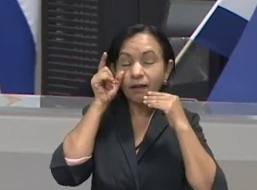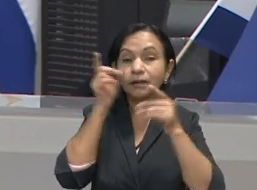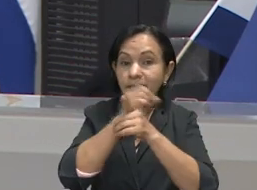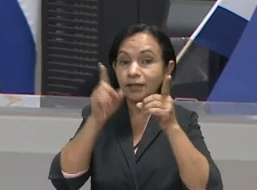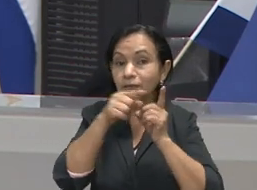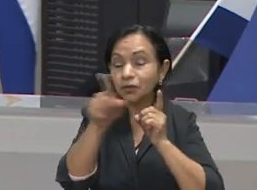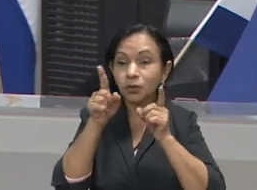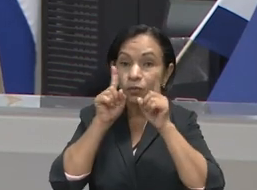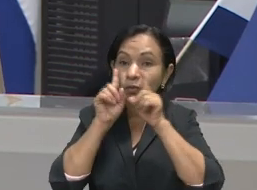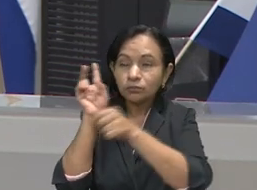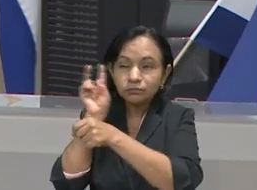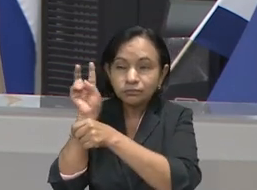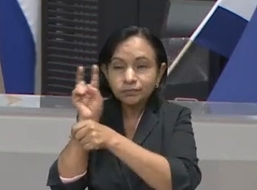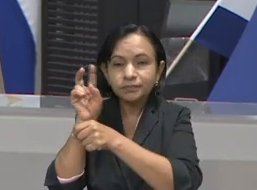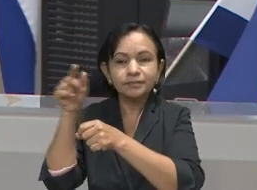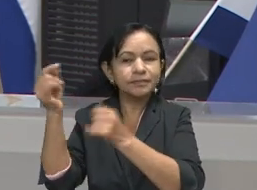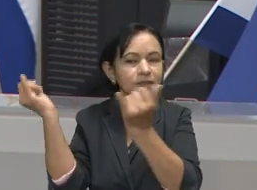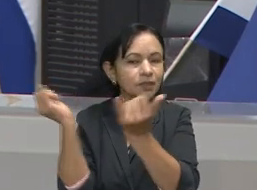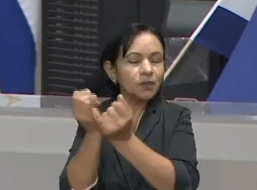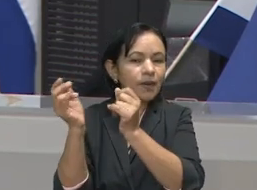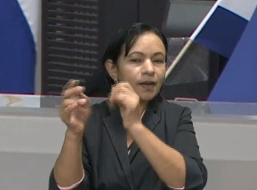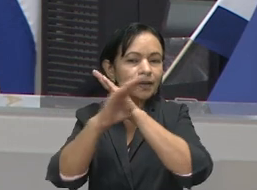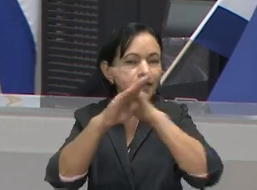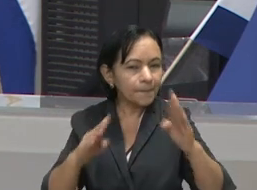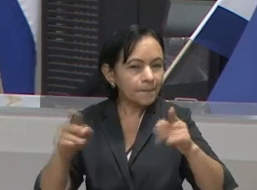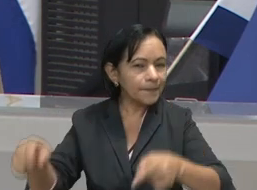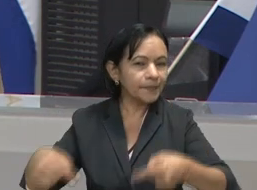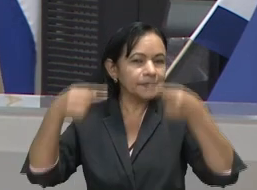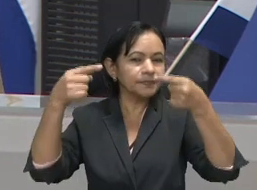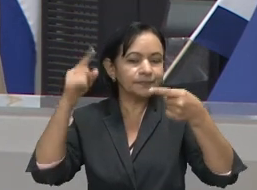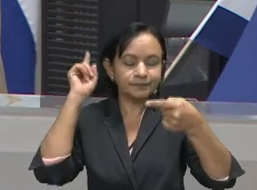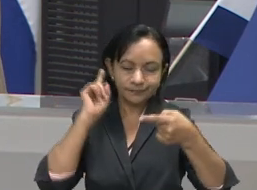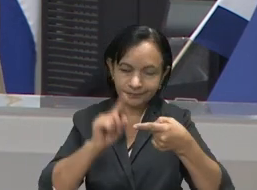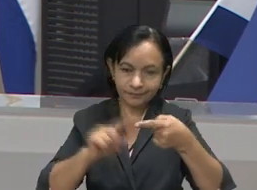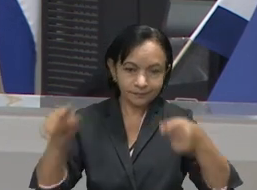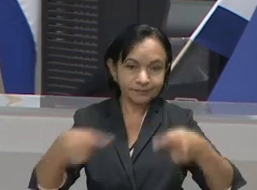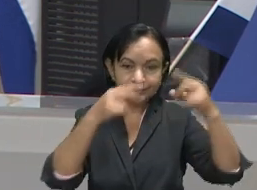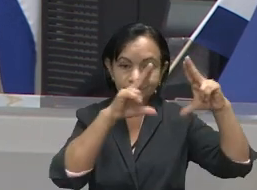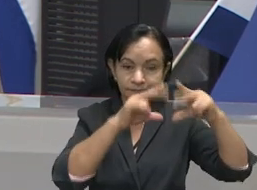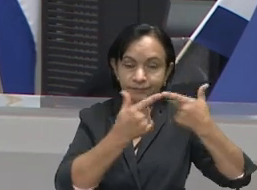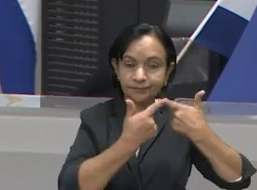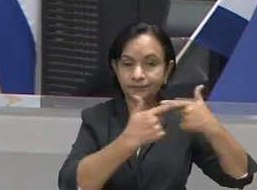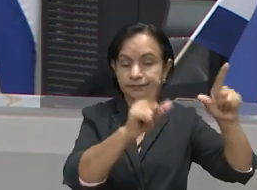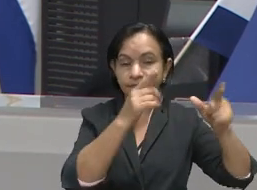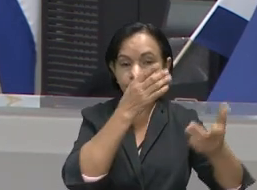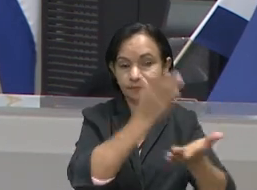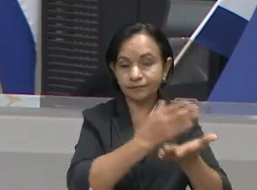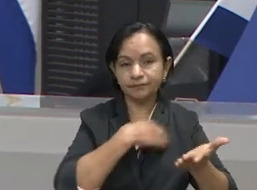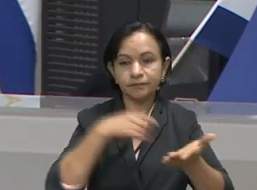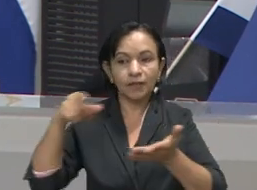cerrado, porque los enemigos de la paz, los enemigos de la Nicaragua libre y soberana